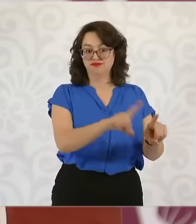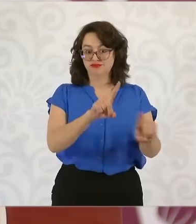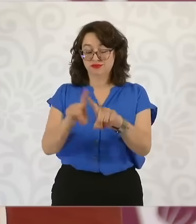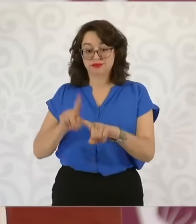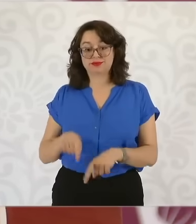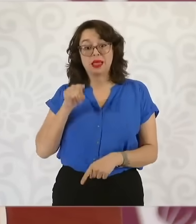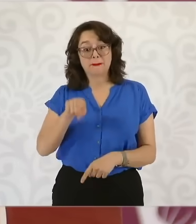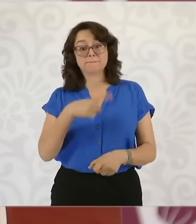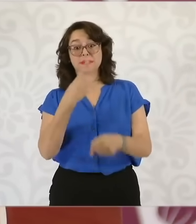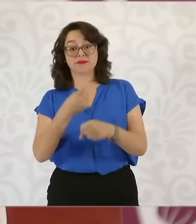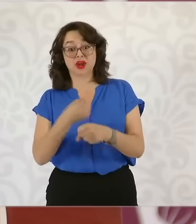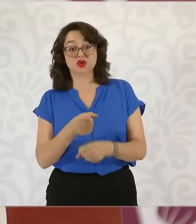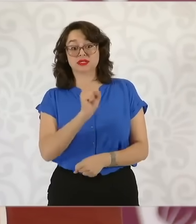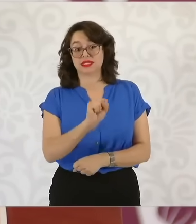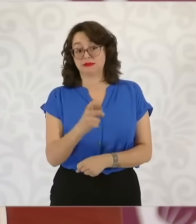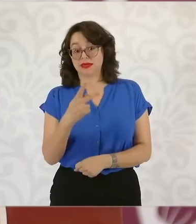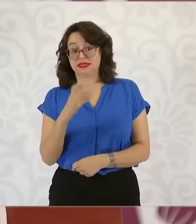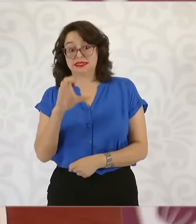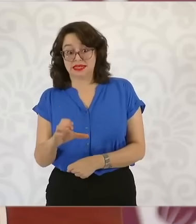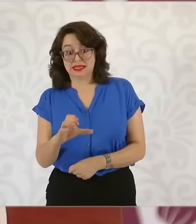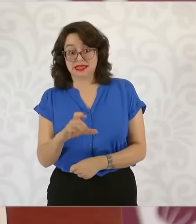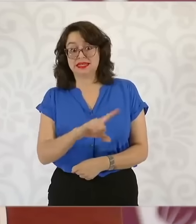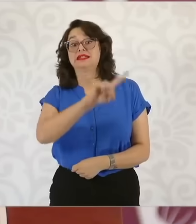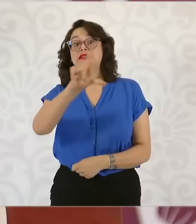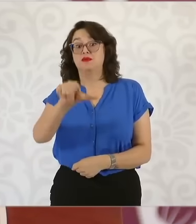Secretaría de Seguridad Pública del gobierno de Calderón.